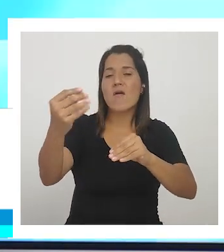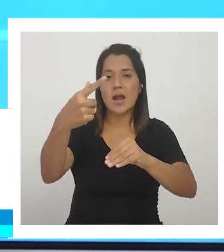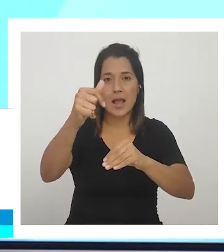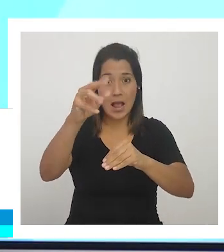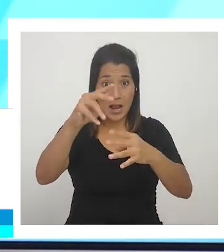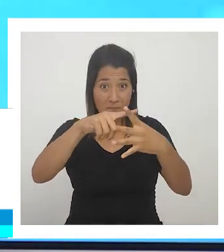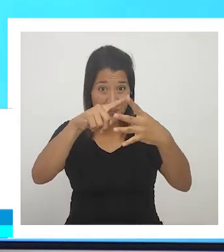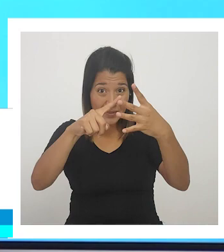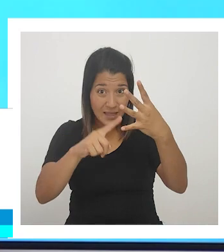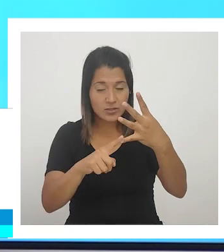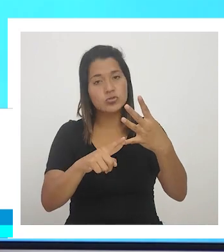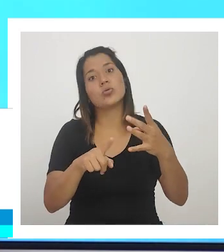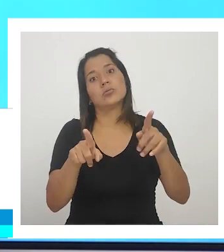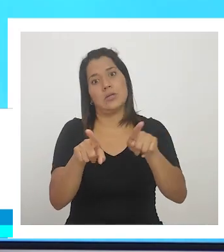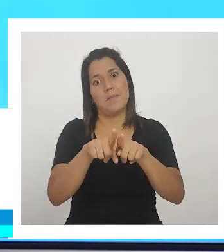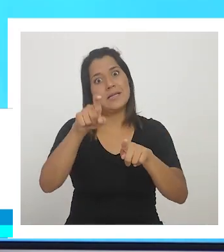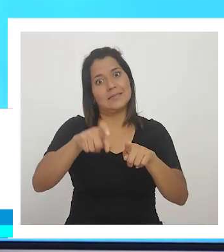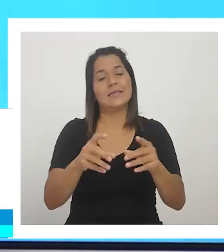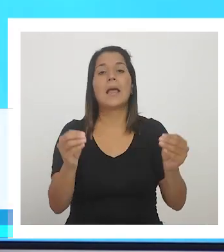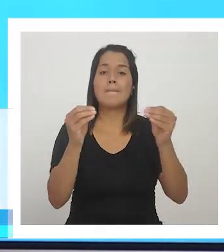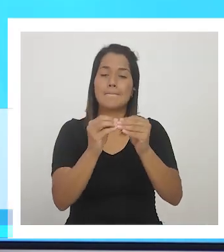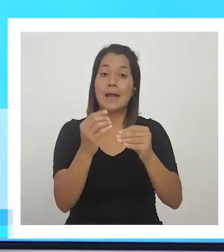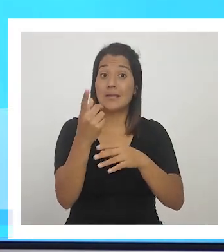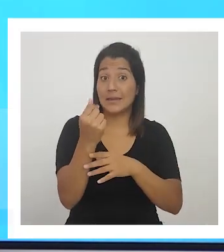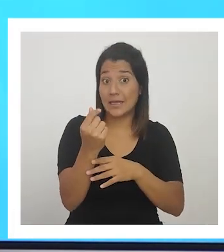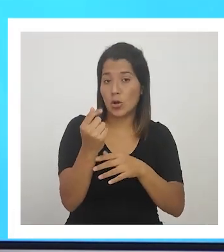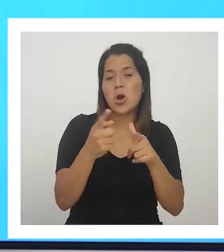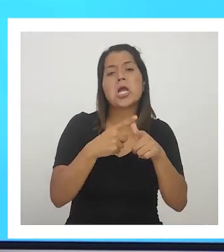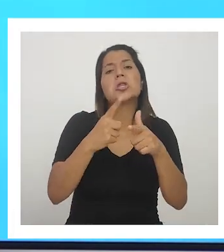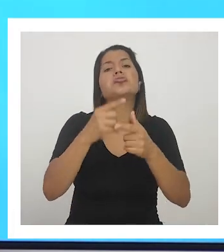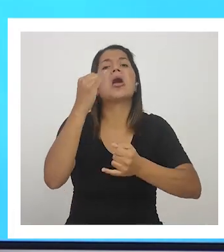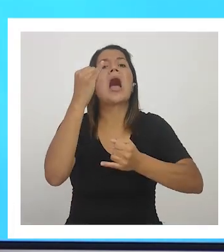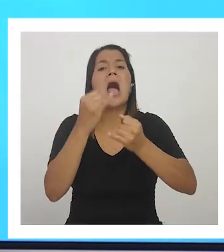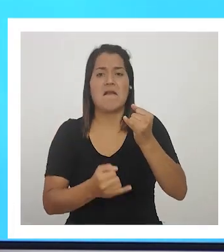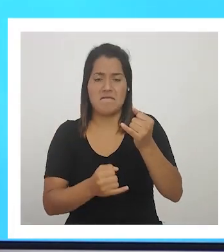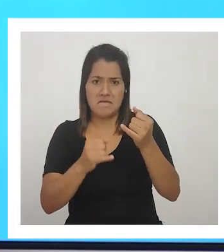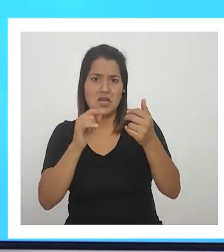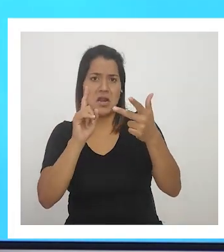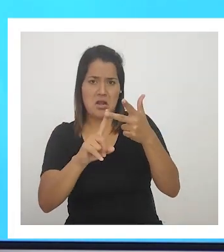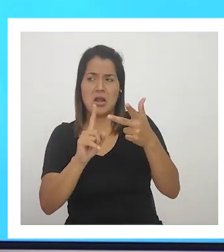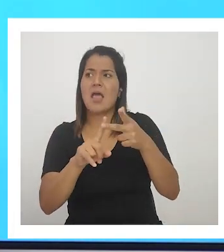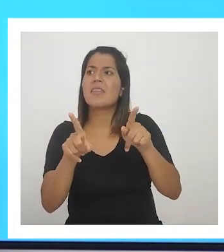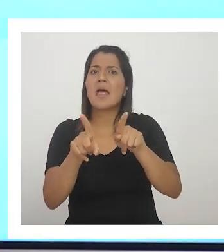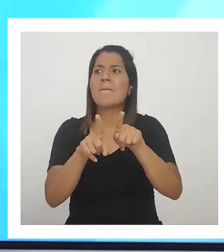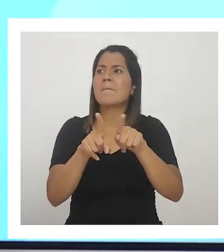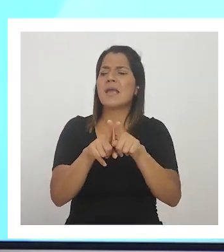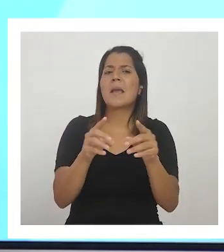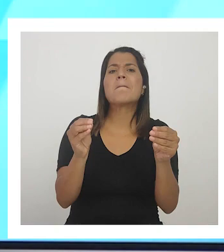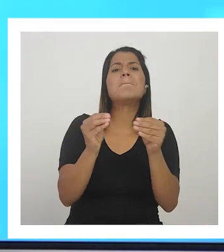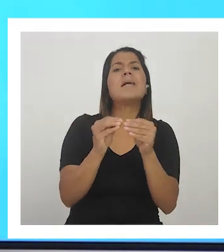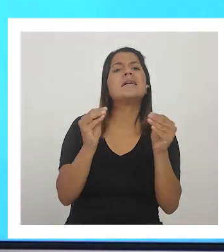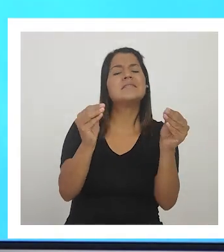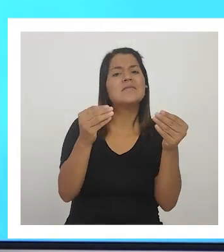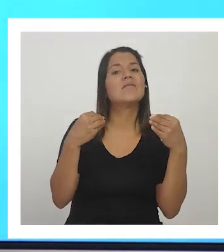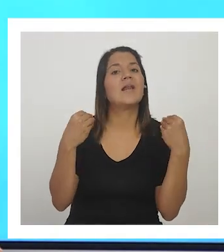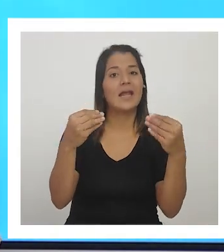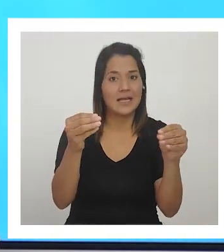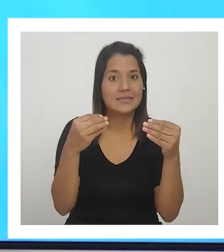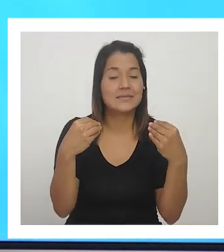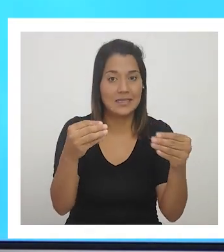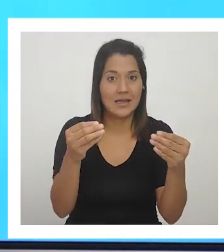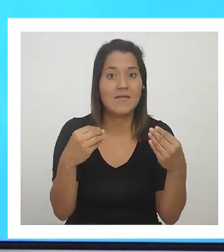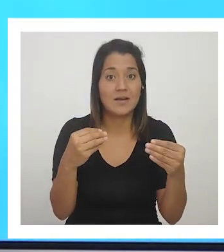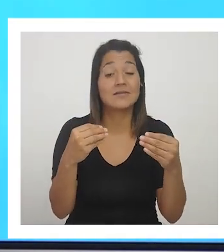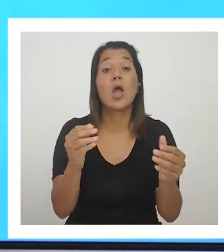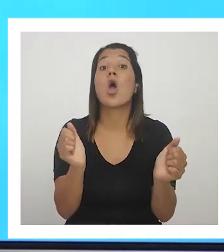requiere dinero. Al final hay una flexibilización con relación a términos que están incluidos dentro del planes de